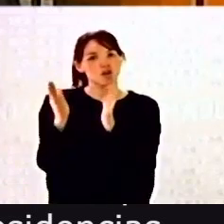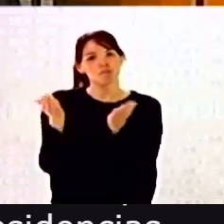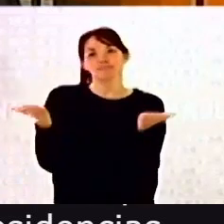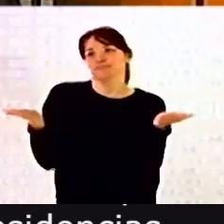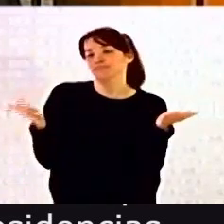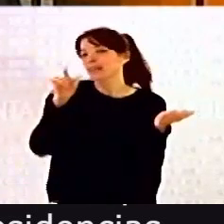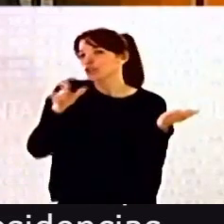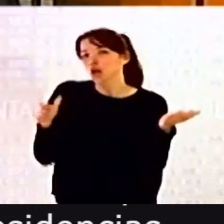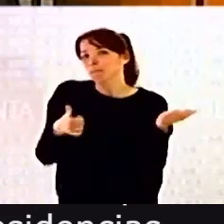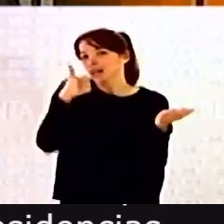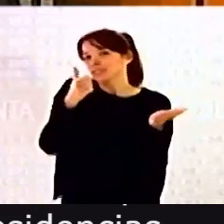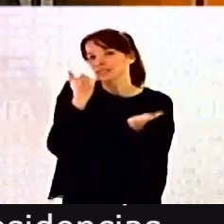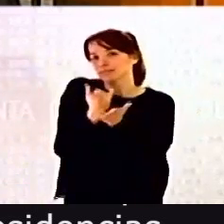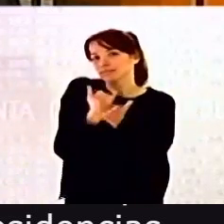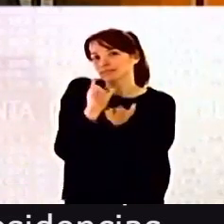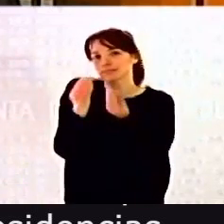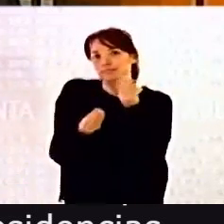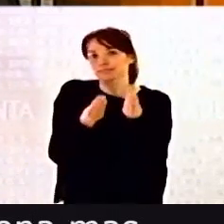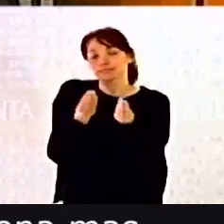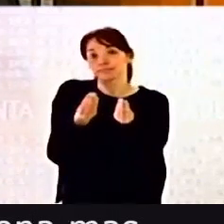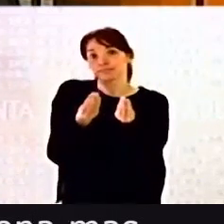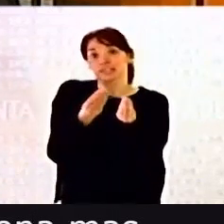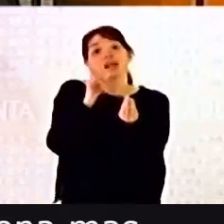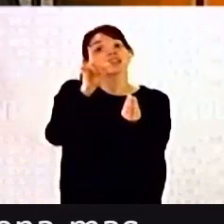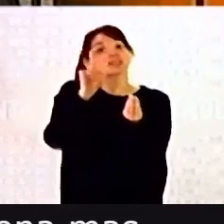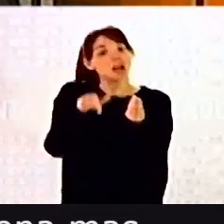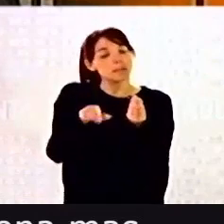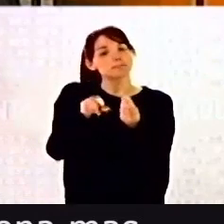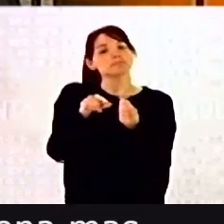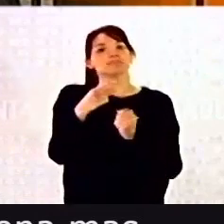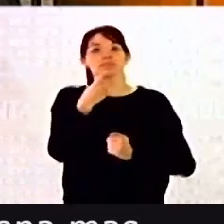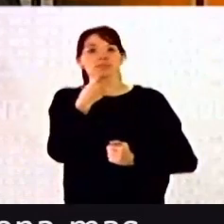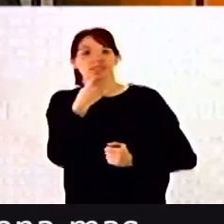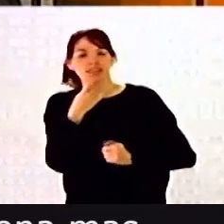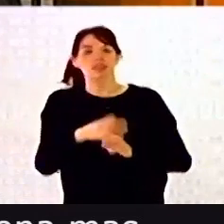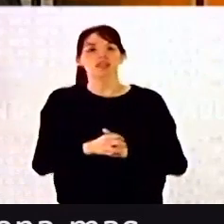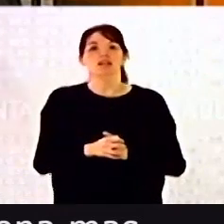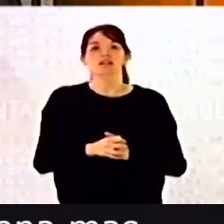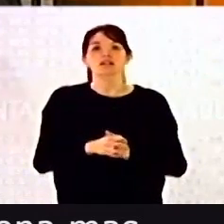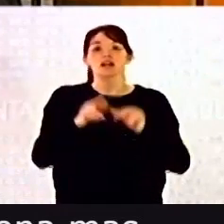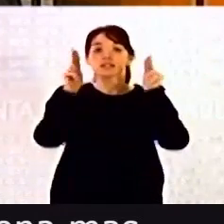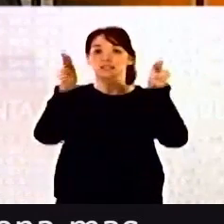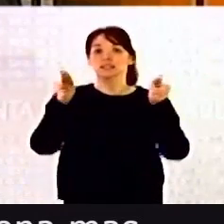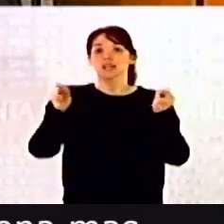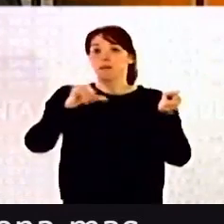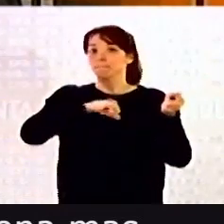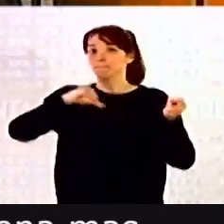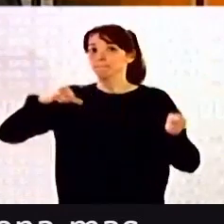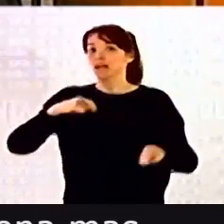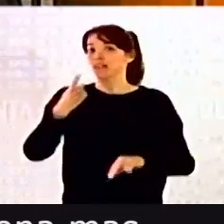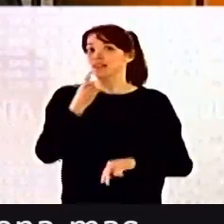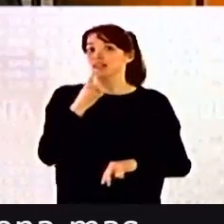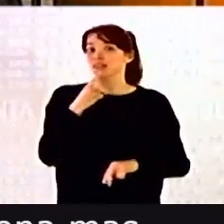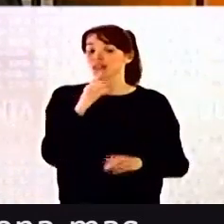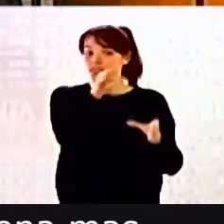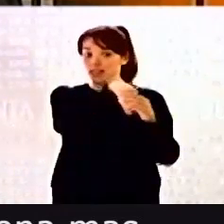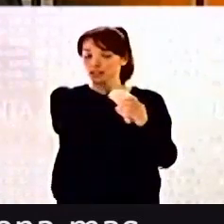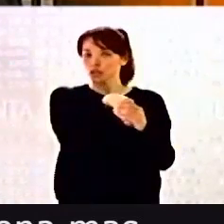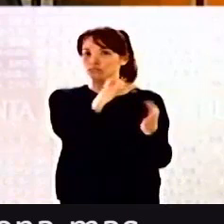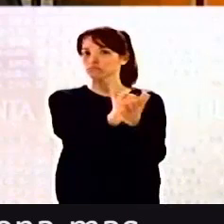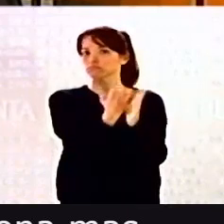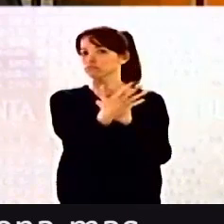más. Vinculada con esta pregunta, nos han llegado quejas de residencias privadas. Dicen que ayer no se están haciendo test rápidos, o al